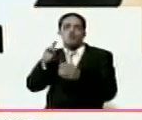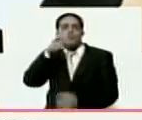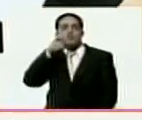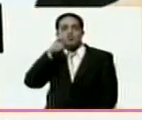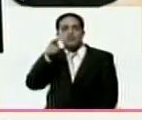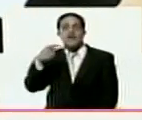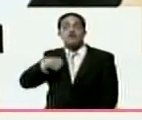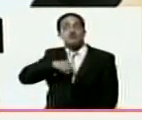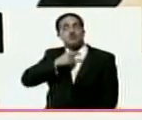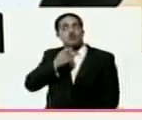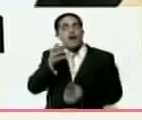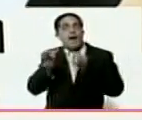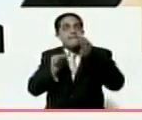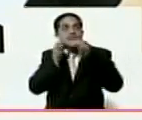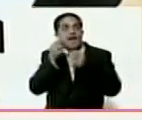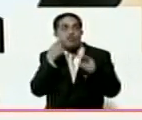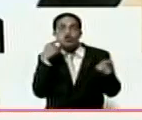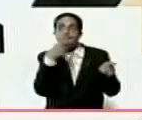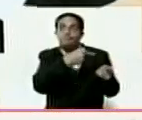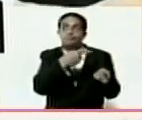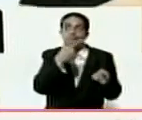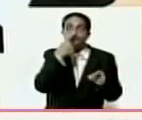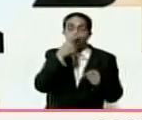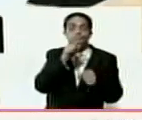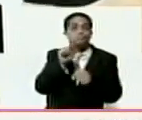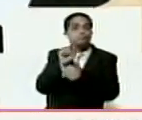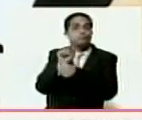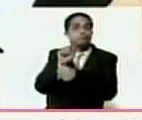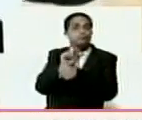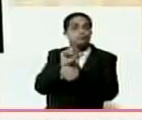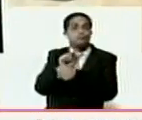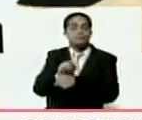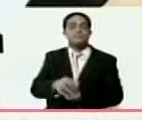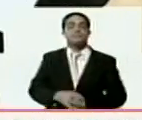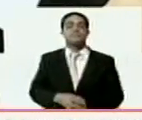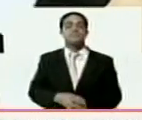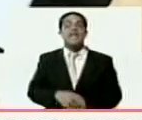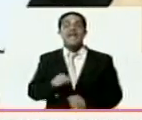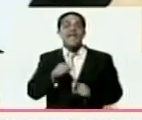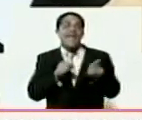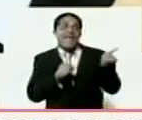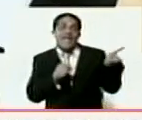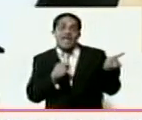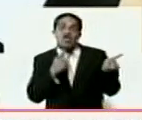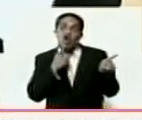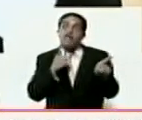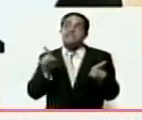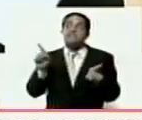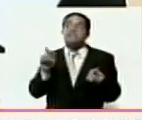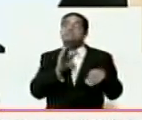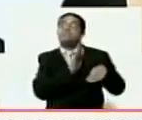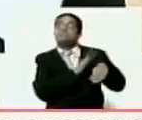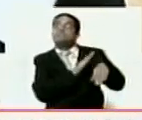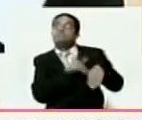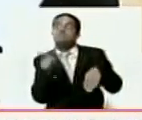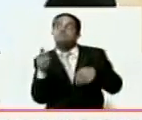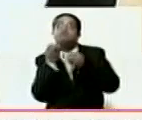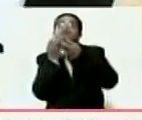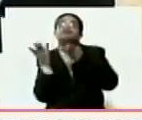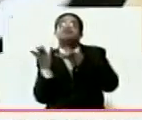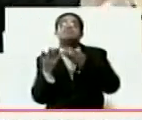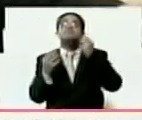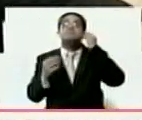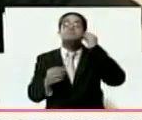de lo que están haciendo a sus espaldas, preparando, organizando un ataque, tal vez militar, como dicen ellos.